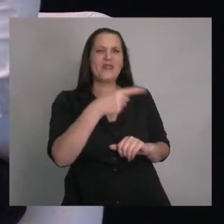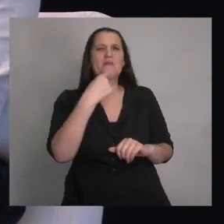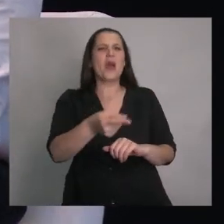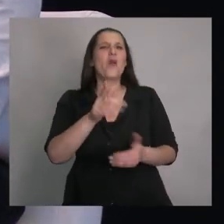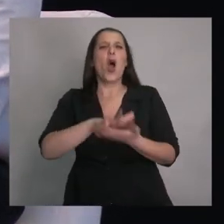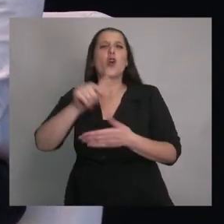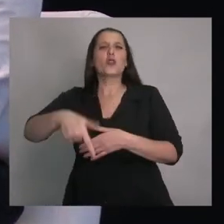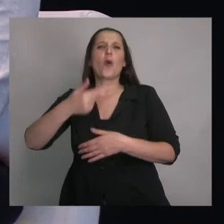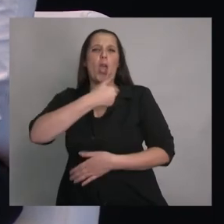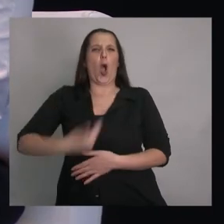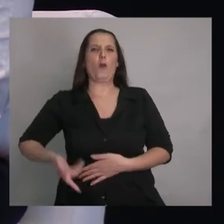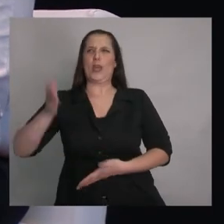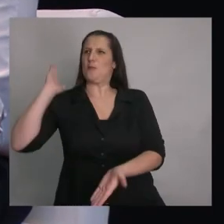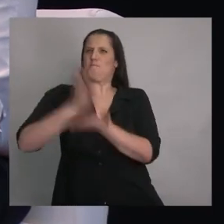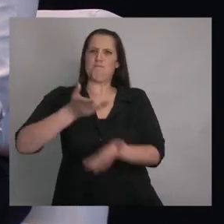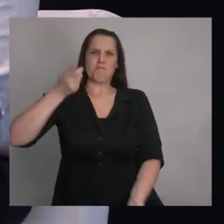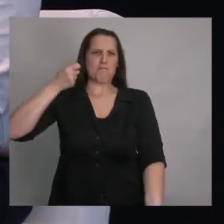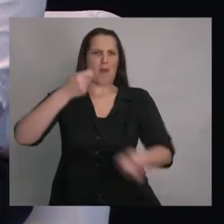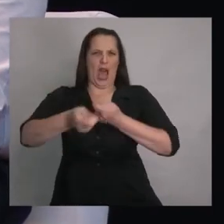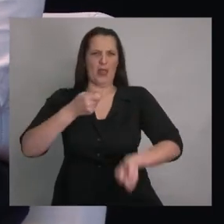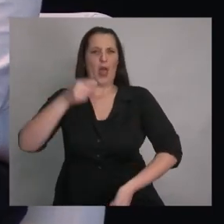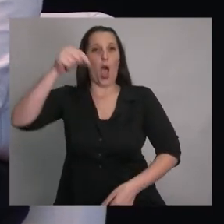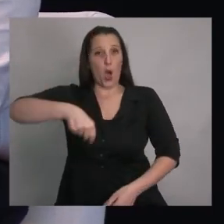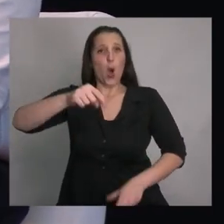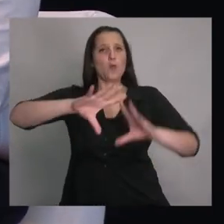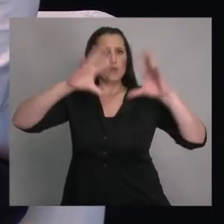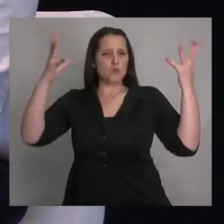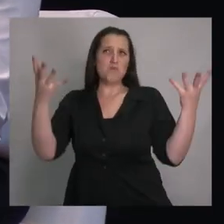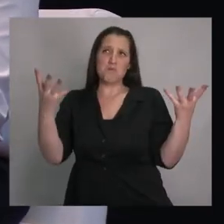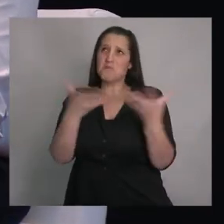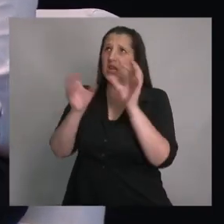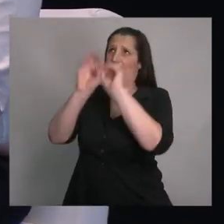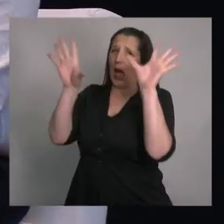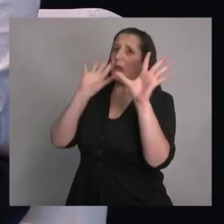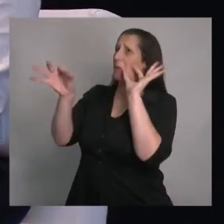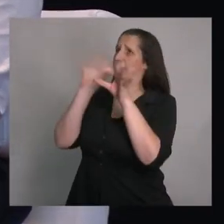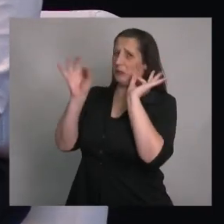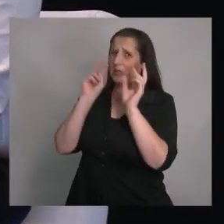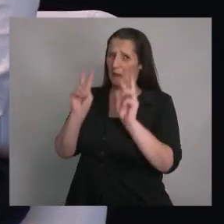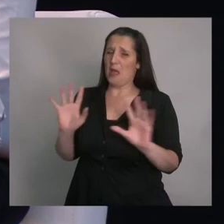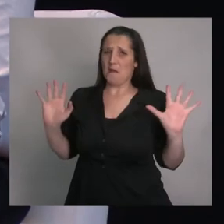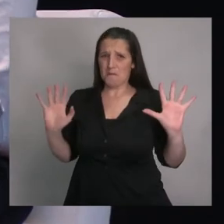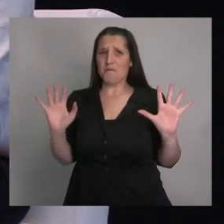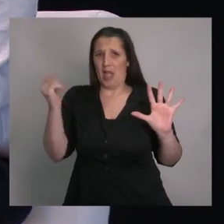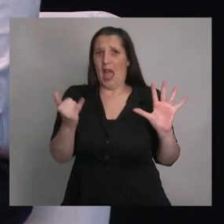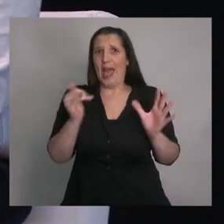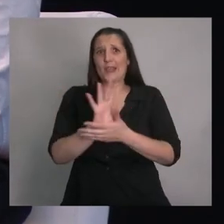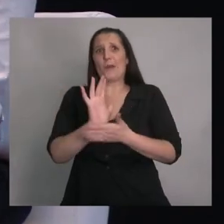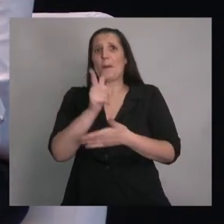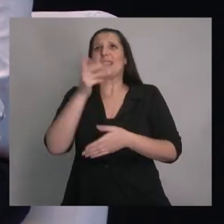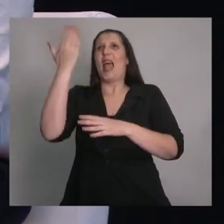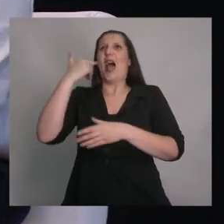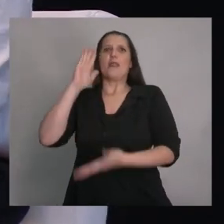está en el mundo claro a un regreso de los fascismo y pregunto a ustedes